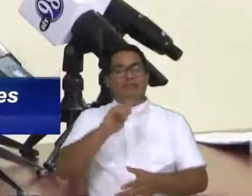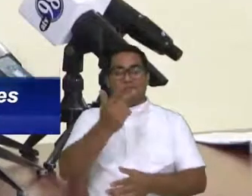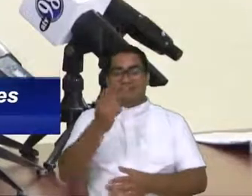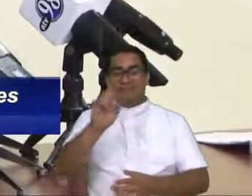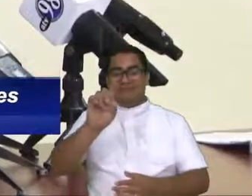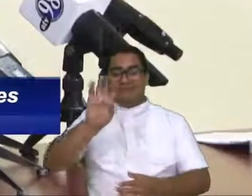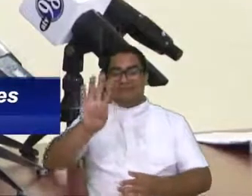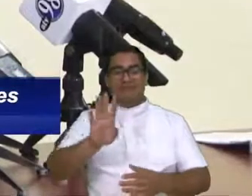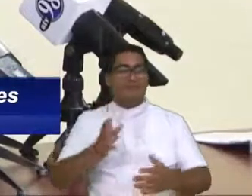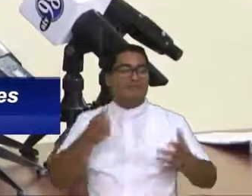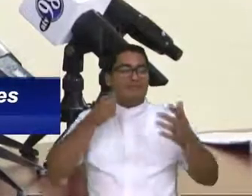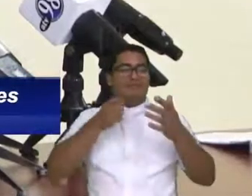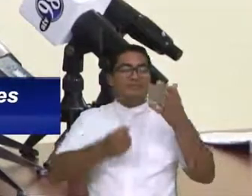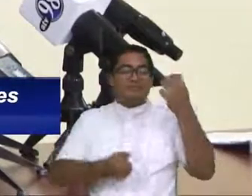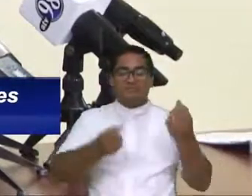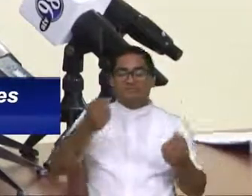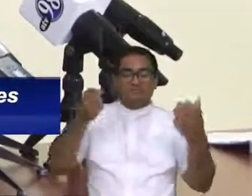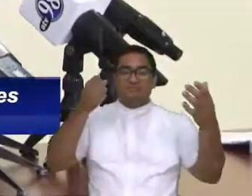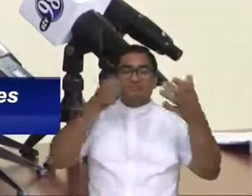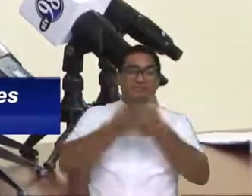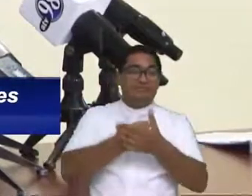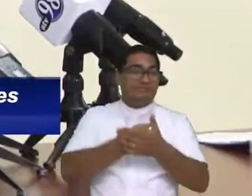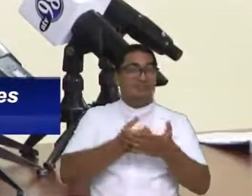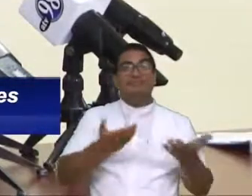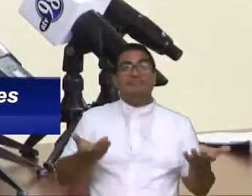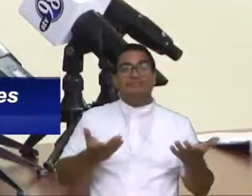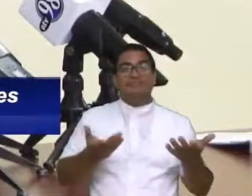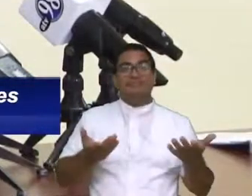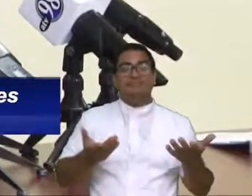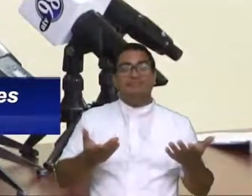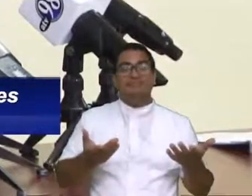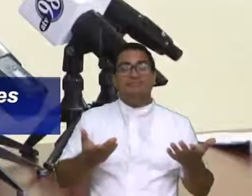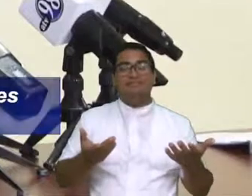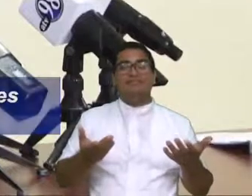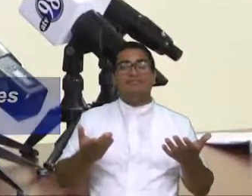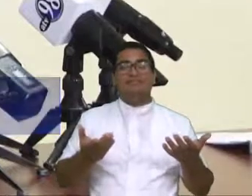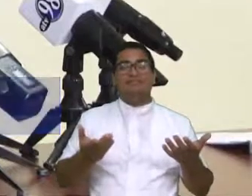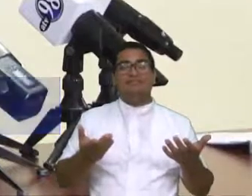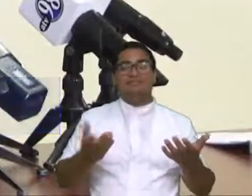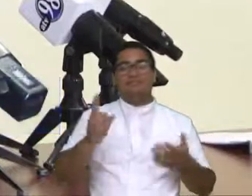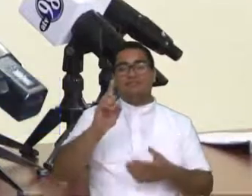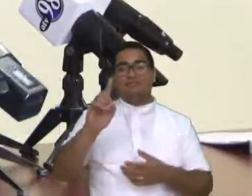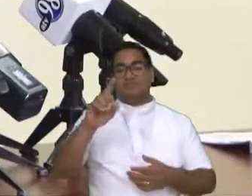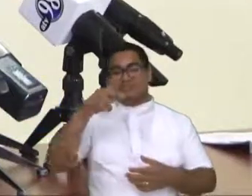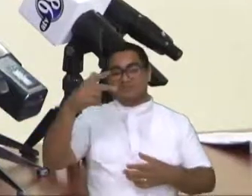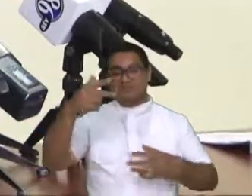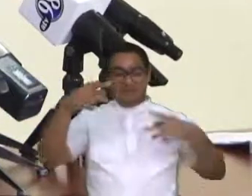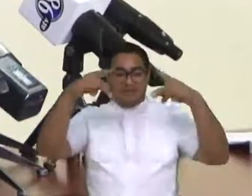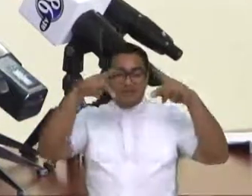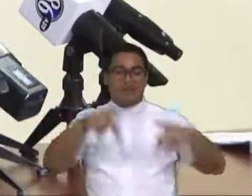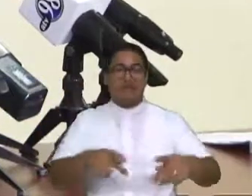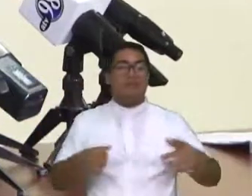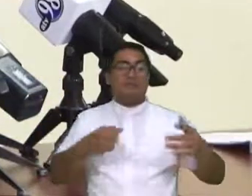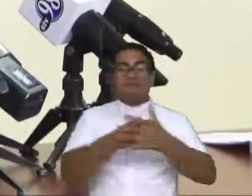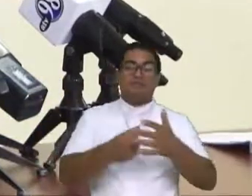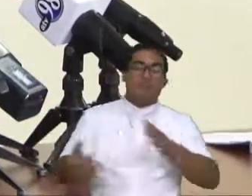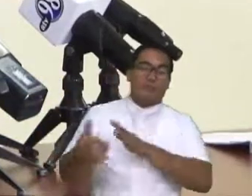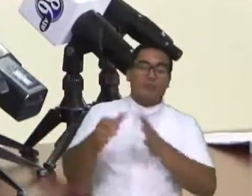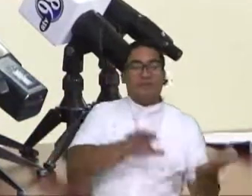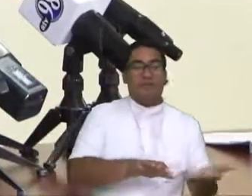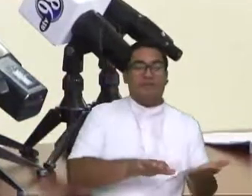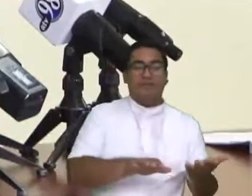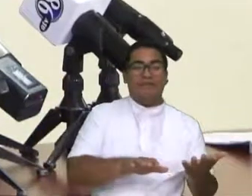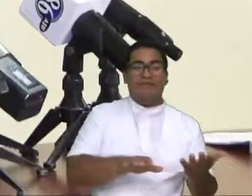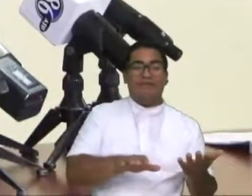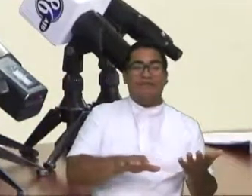814 accidentes de tránsito. Resultaron 18 personas fallecidas